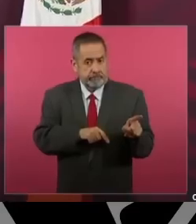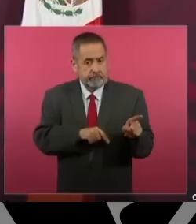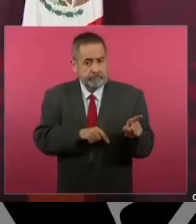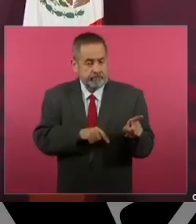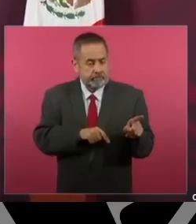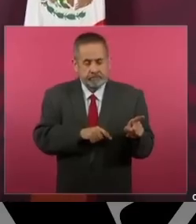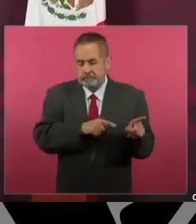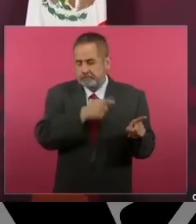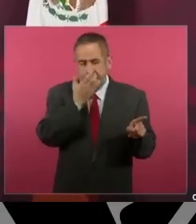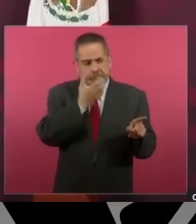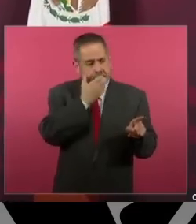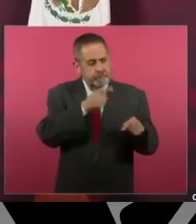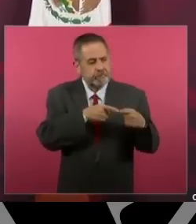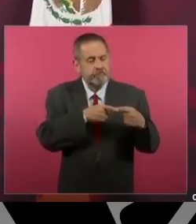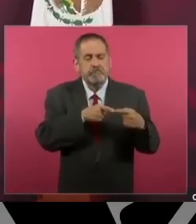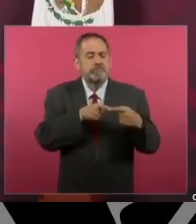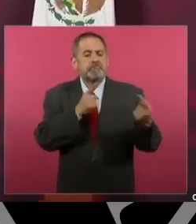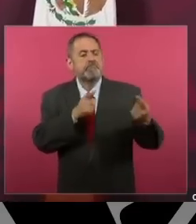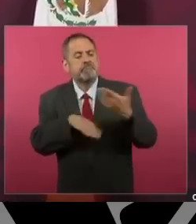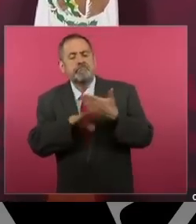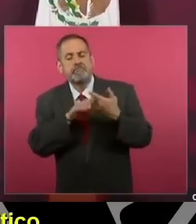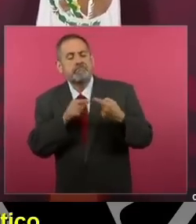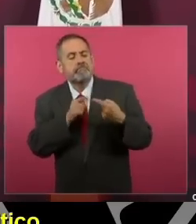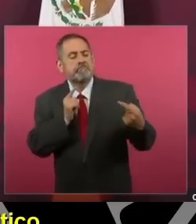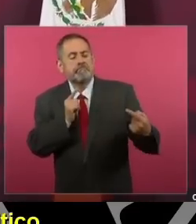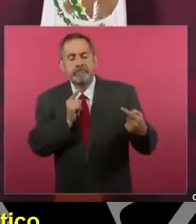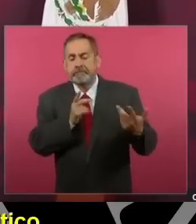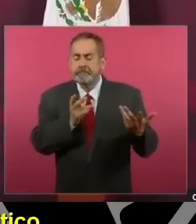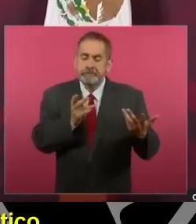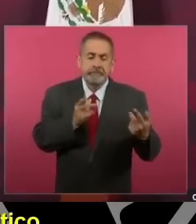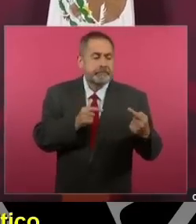conservador contrario a nosotros